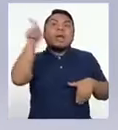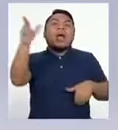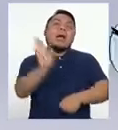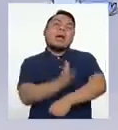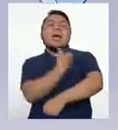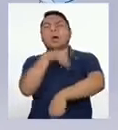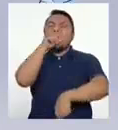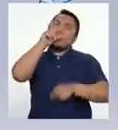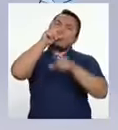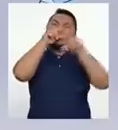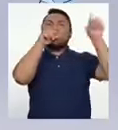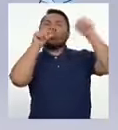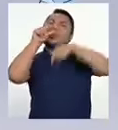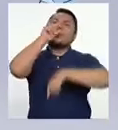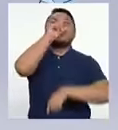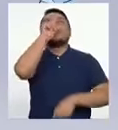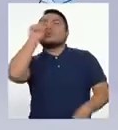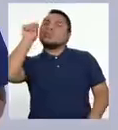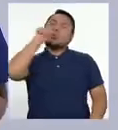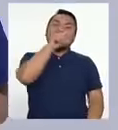cantan!